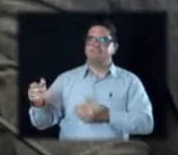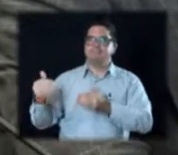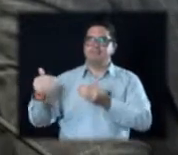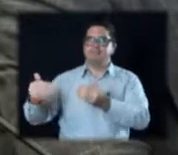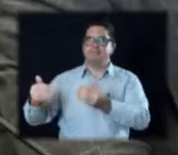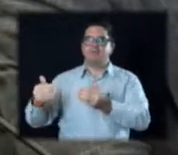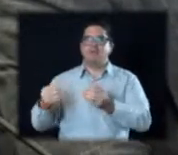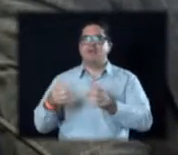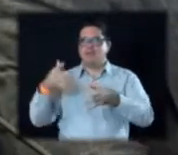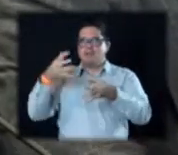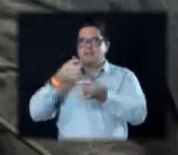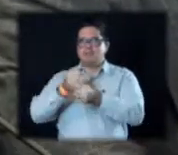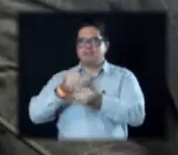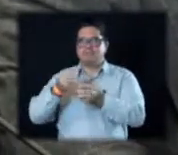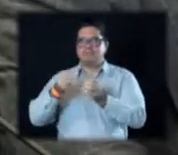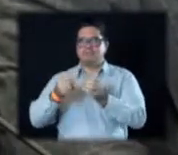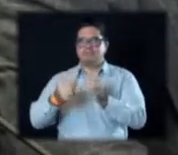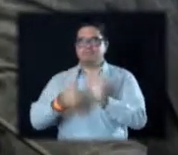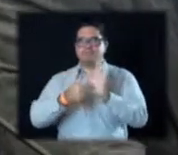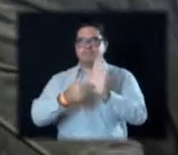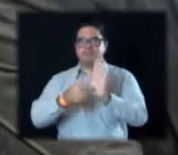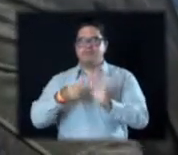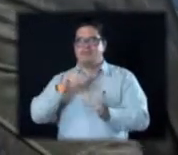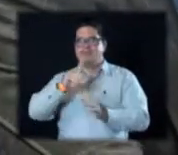En la diapositiva 4,